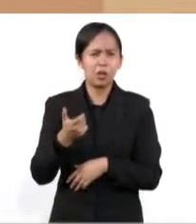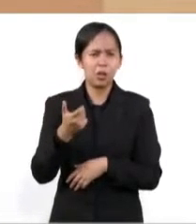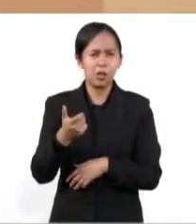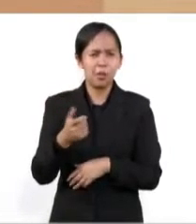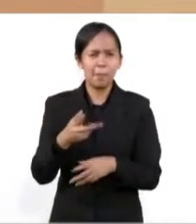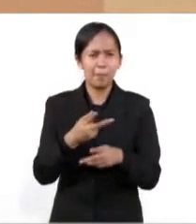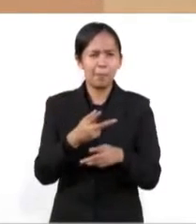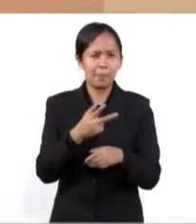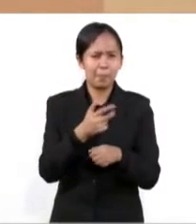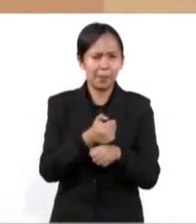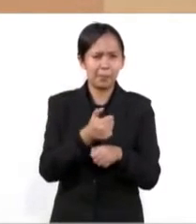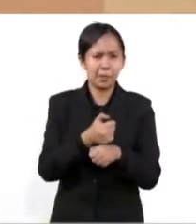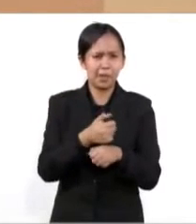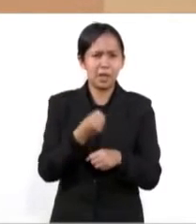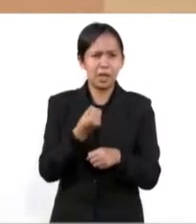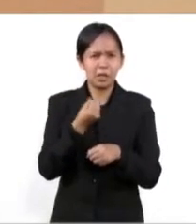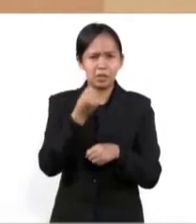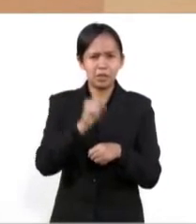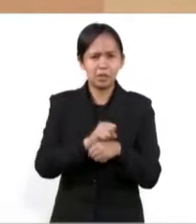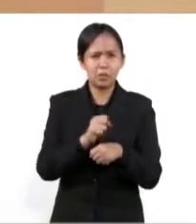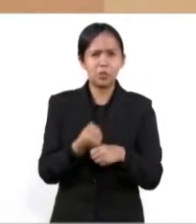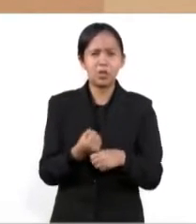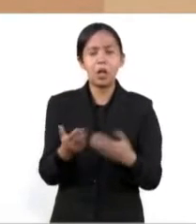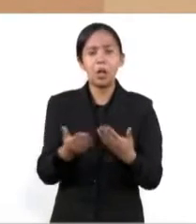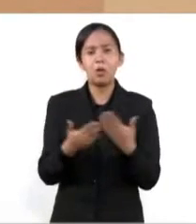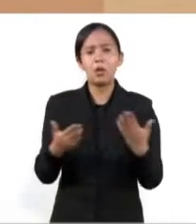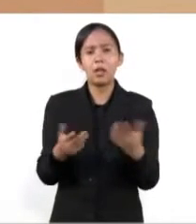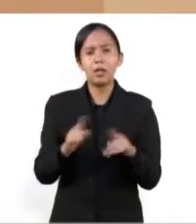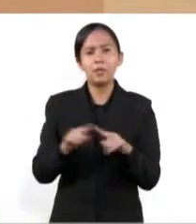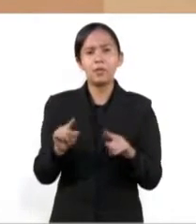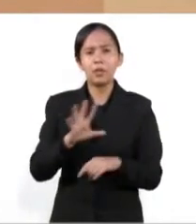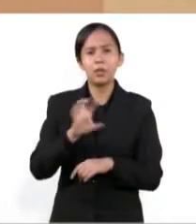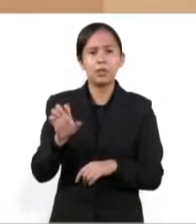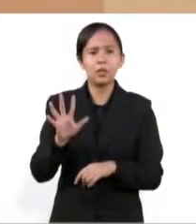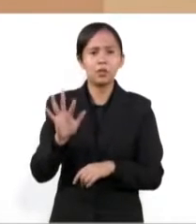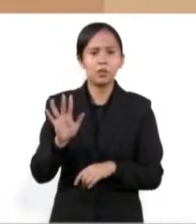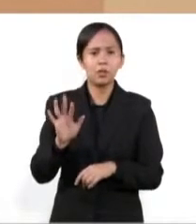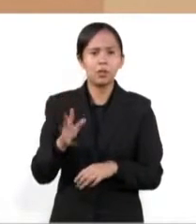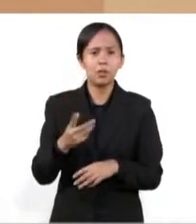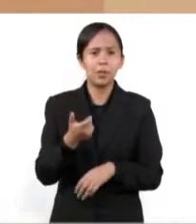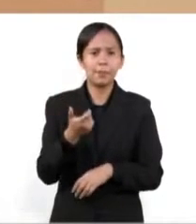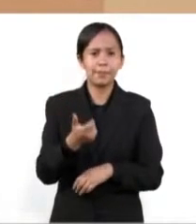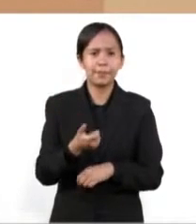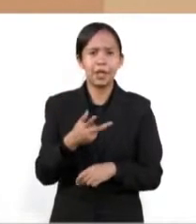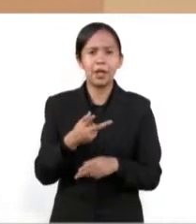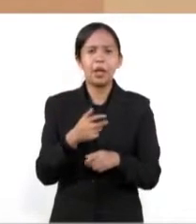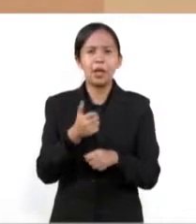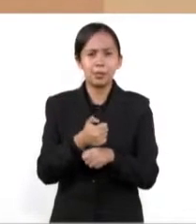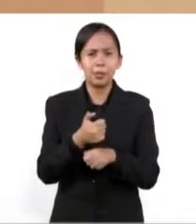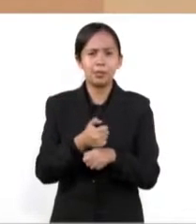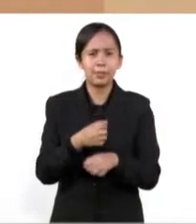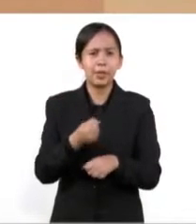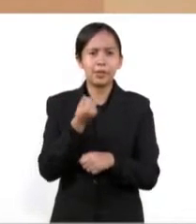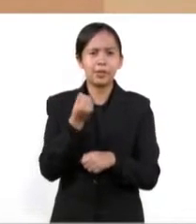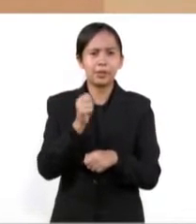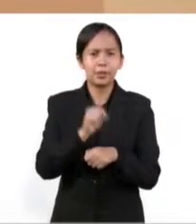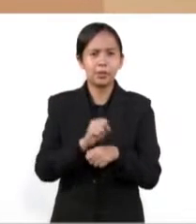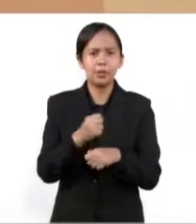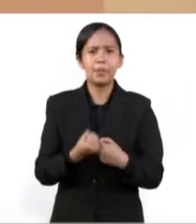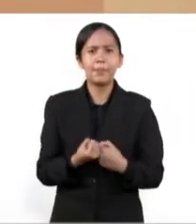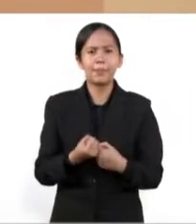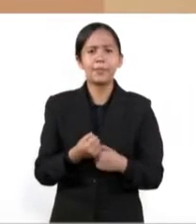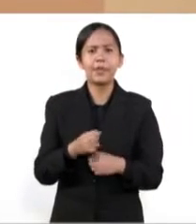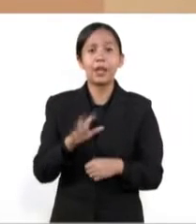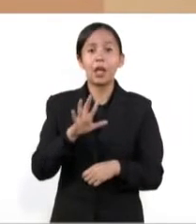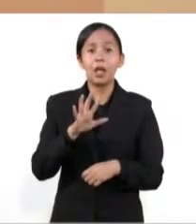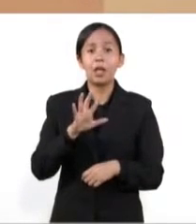para primaria y secundaria, y este año es de 550 pesos para primaria y secundaria, de 500